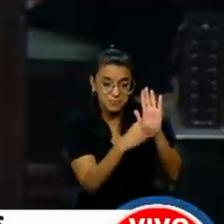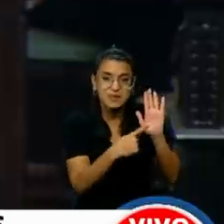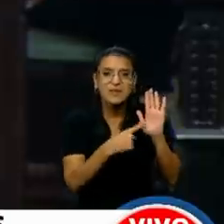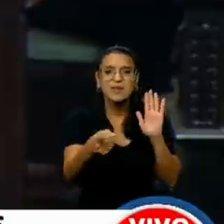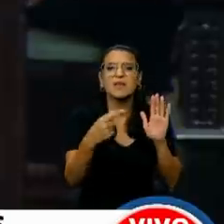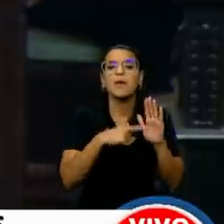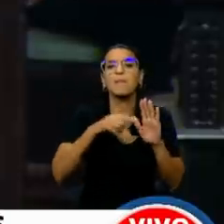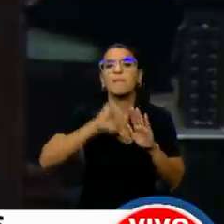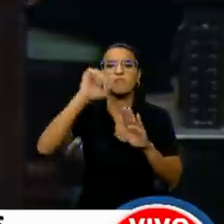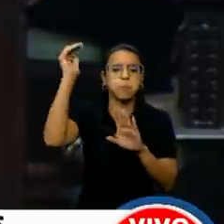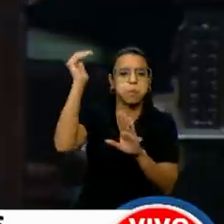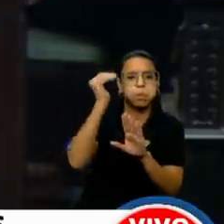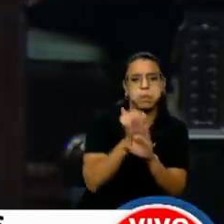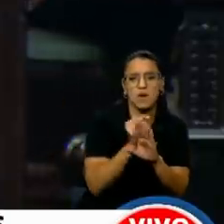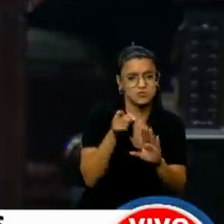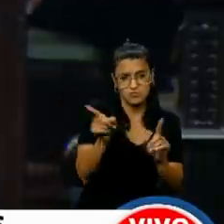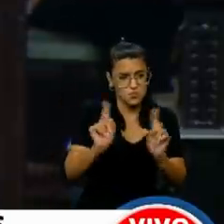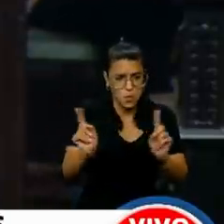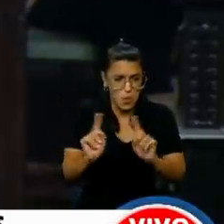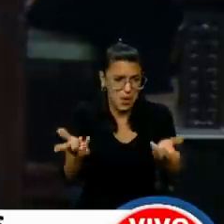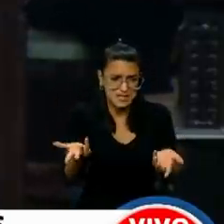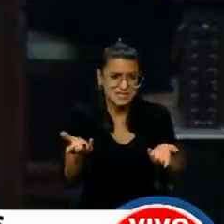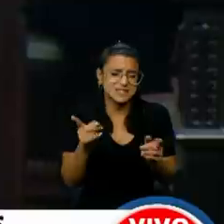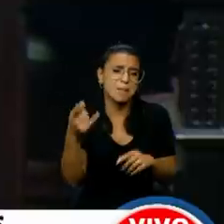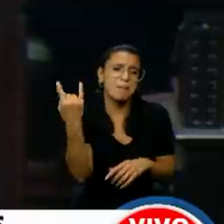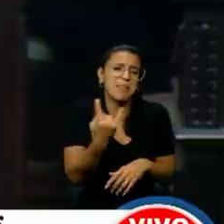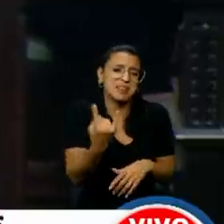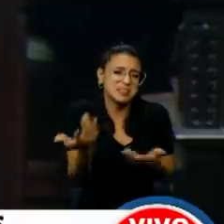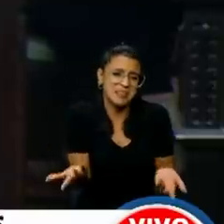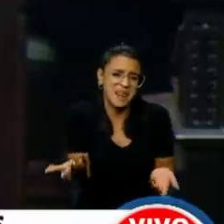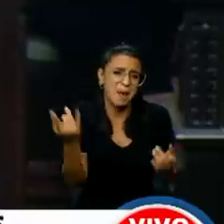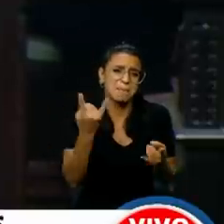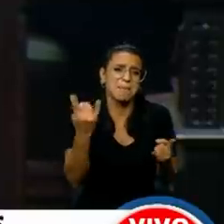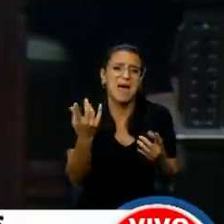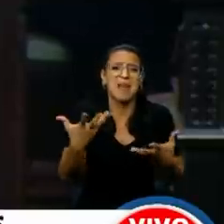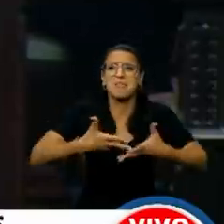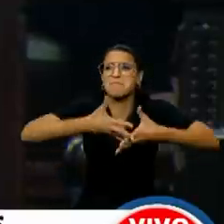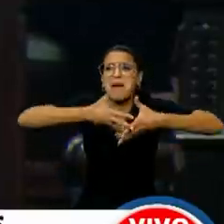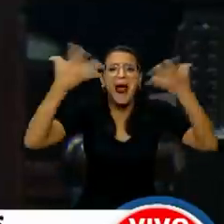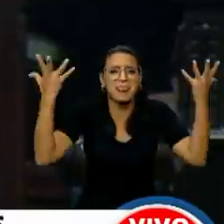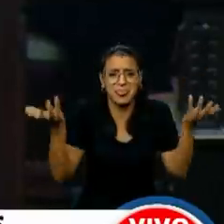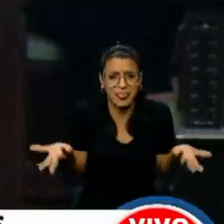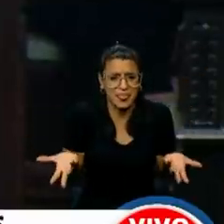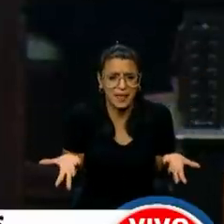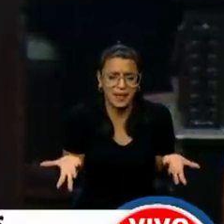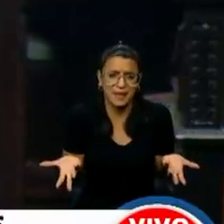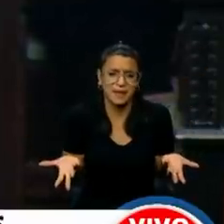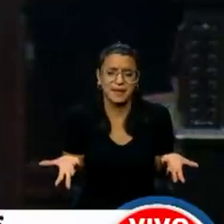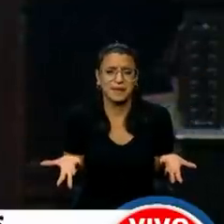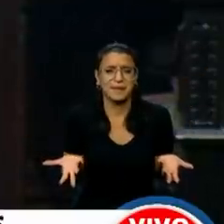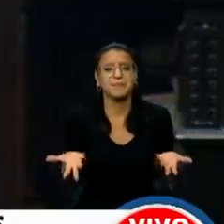inflación el próximo mes y eso no va a ocurrir es una mentira más grande que todo este congreso entonces